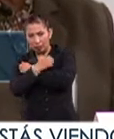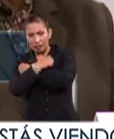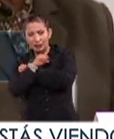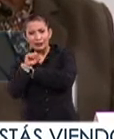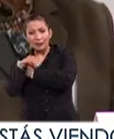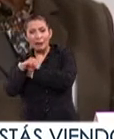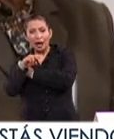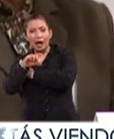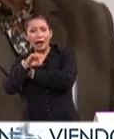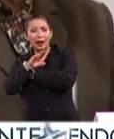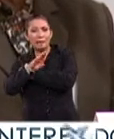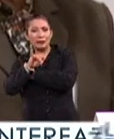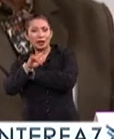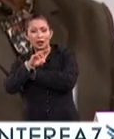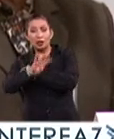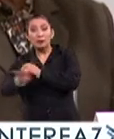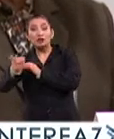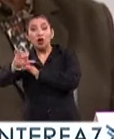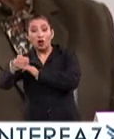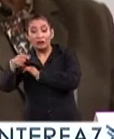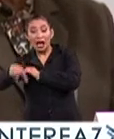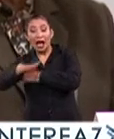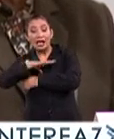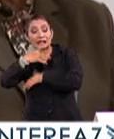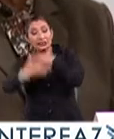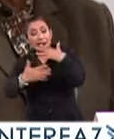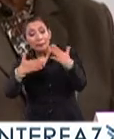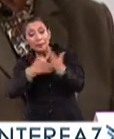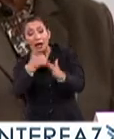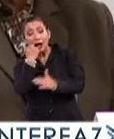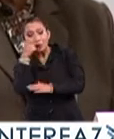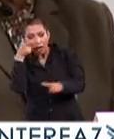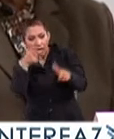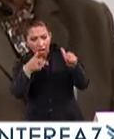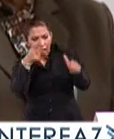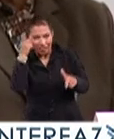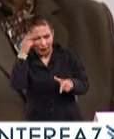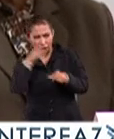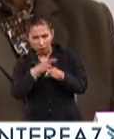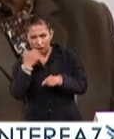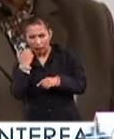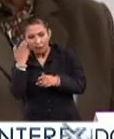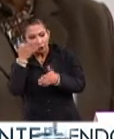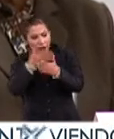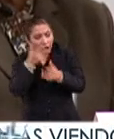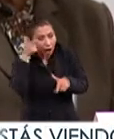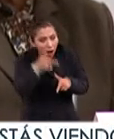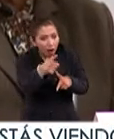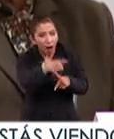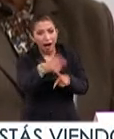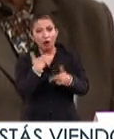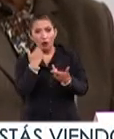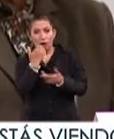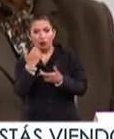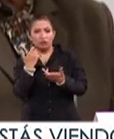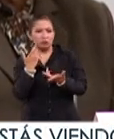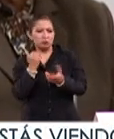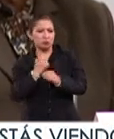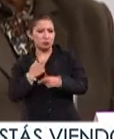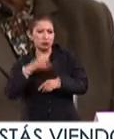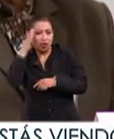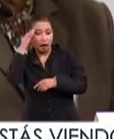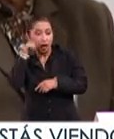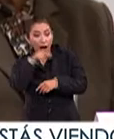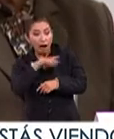CEMAVI 911, hay 15,000 alumnos que identificaron los directores y la estructura de las escuelas